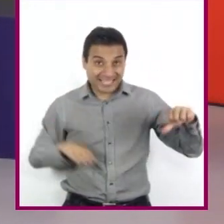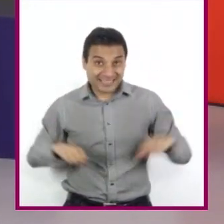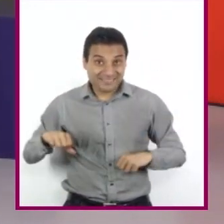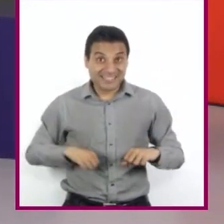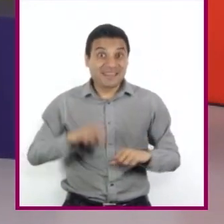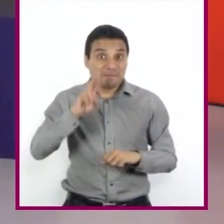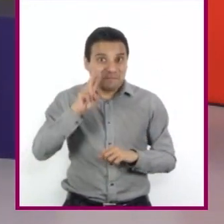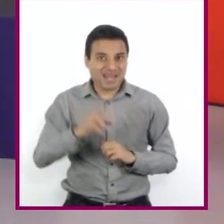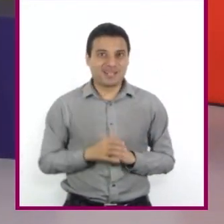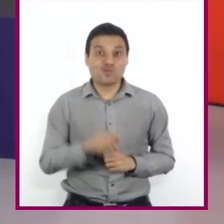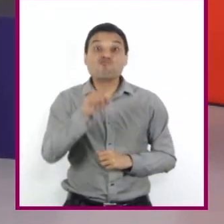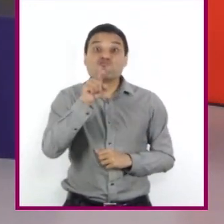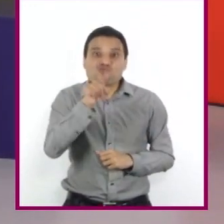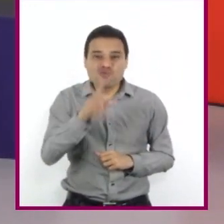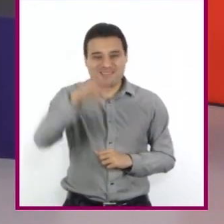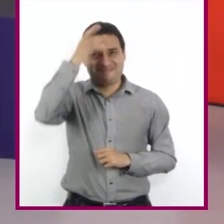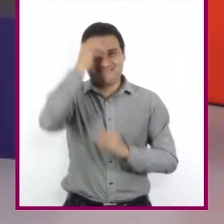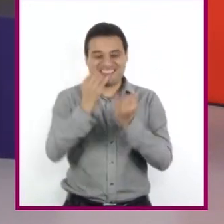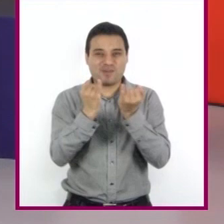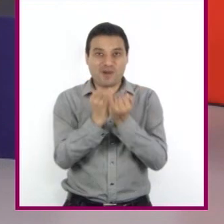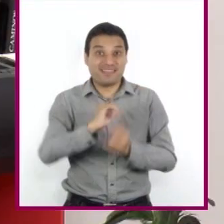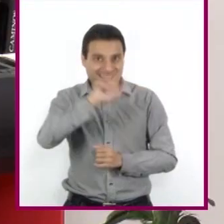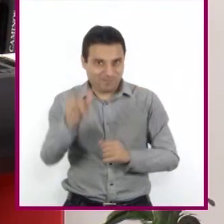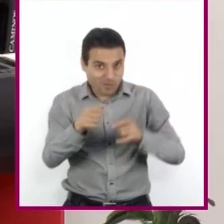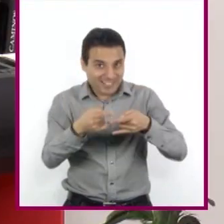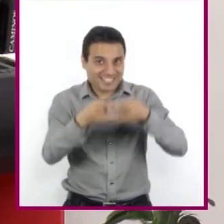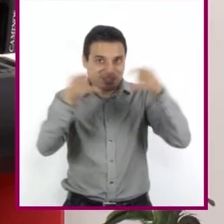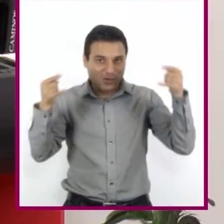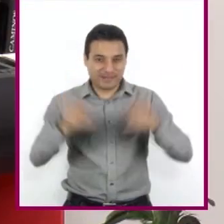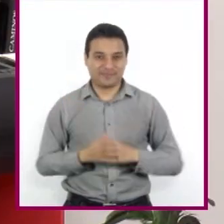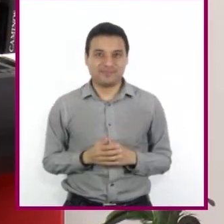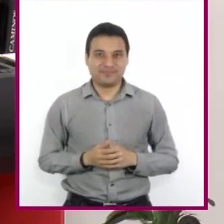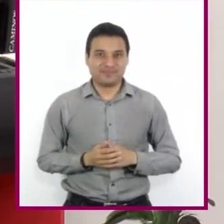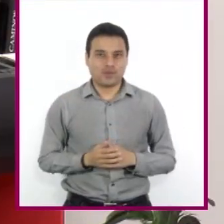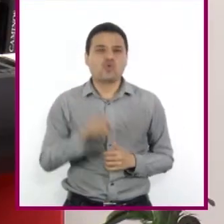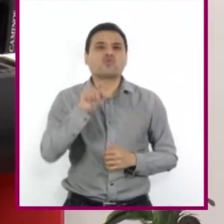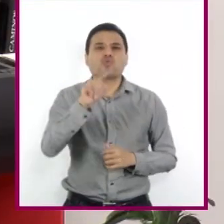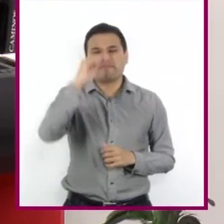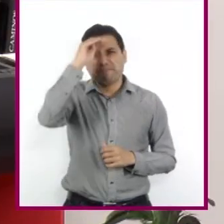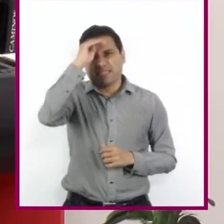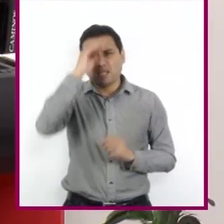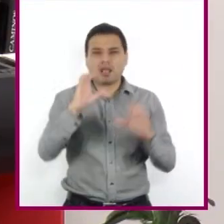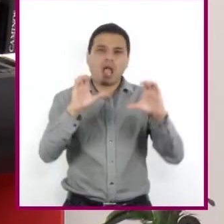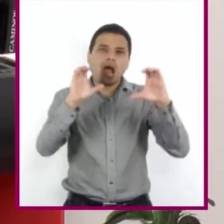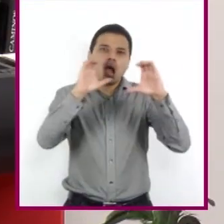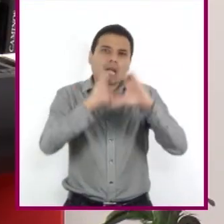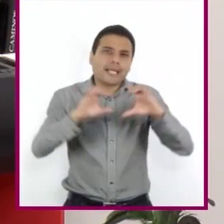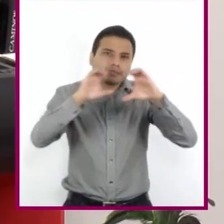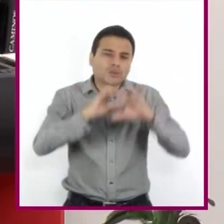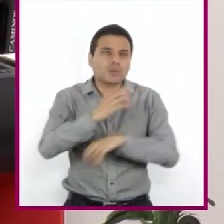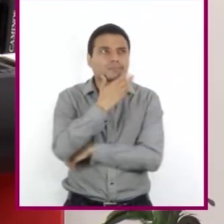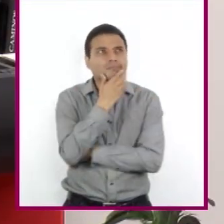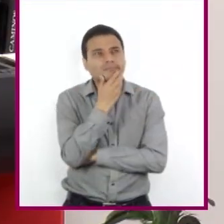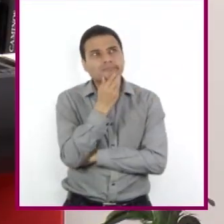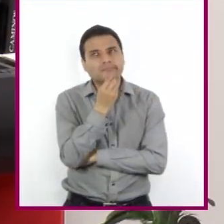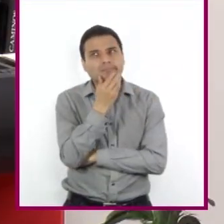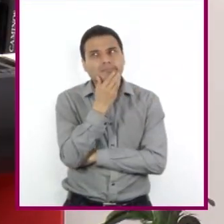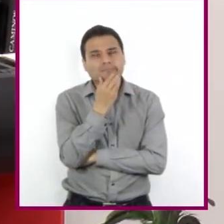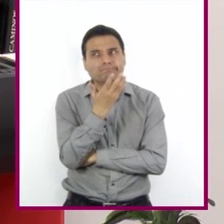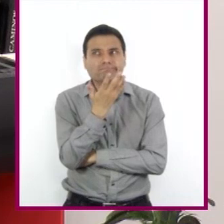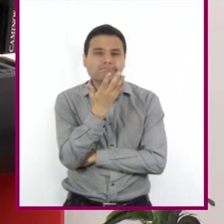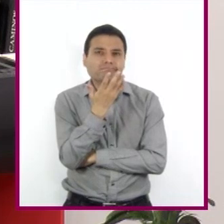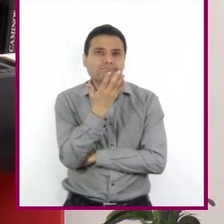ustedes en casa también representen una historia. Piensen en una canción o pieza musical para representar los